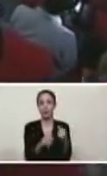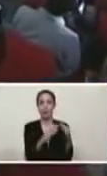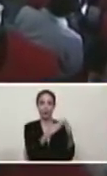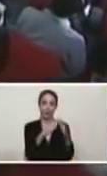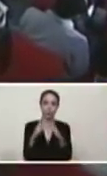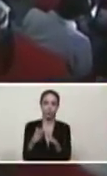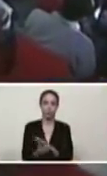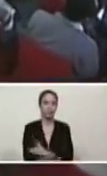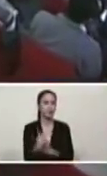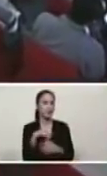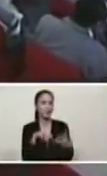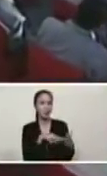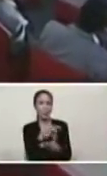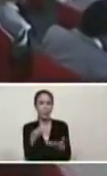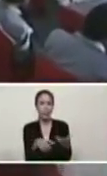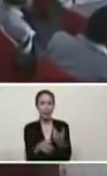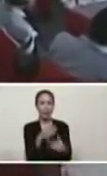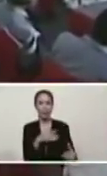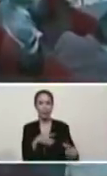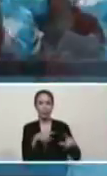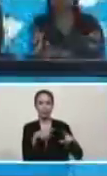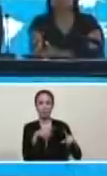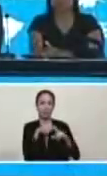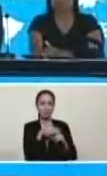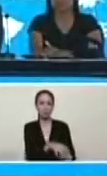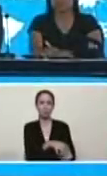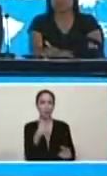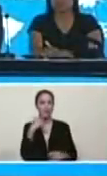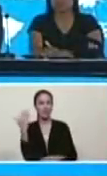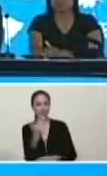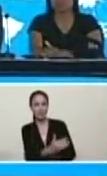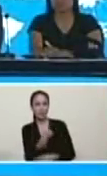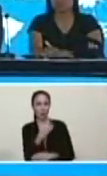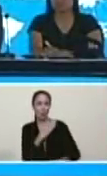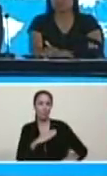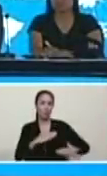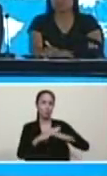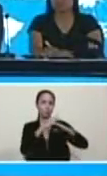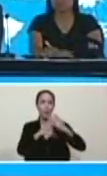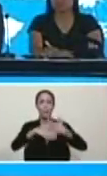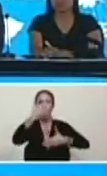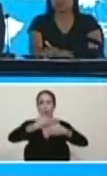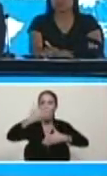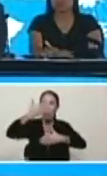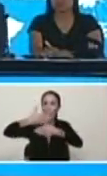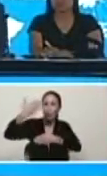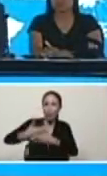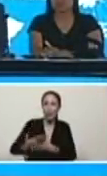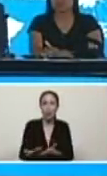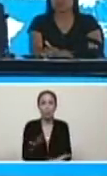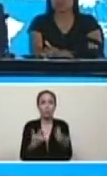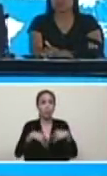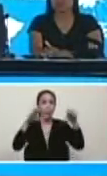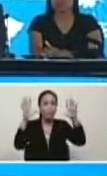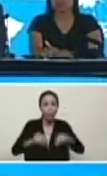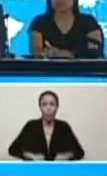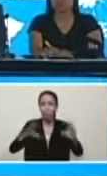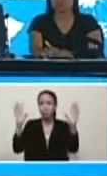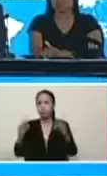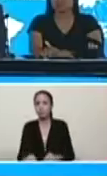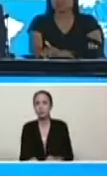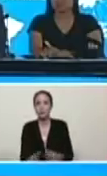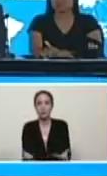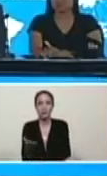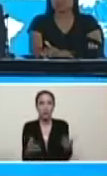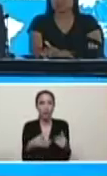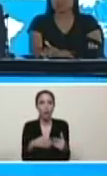Con guerra económica, con sanciones, con bloqueo, con guerra eléctrica. A nosotros